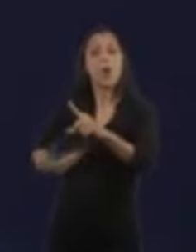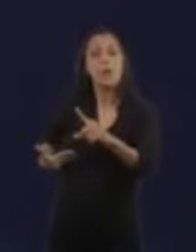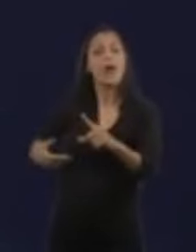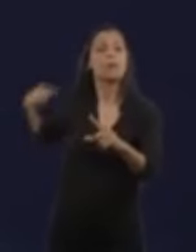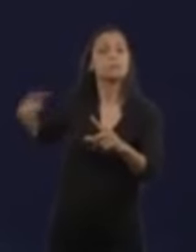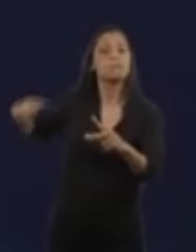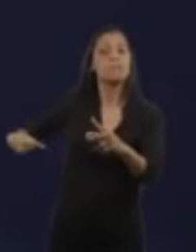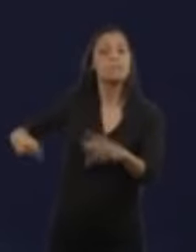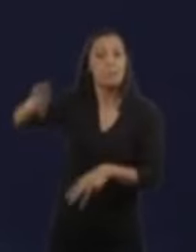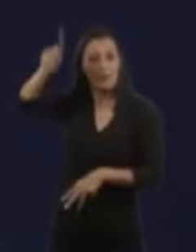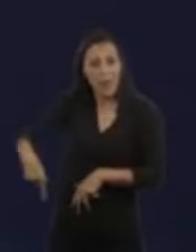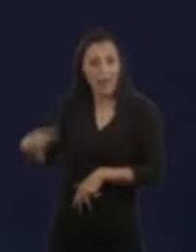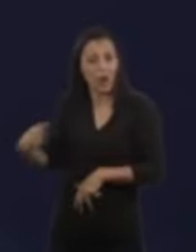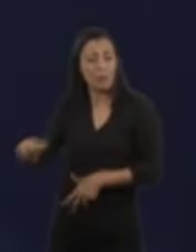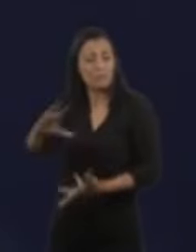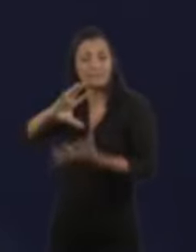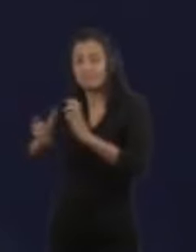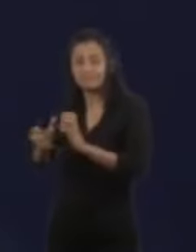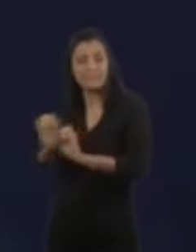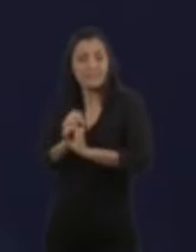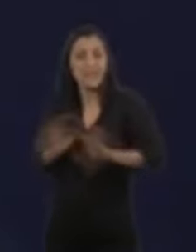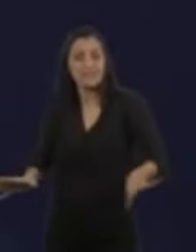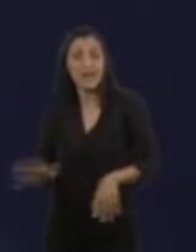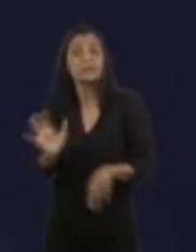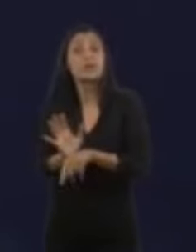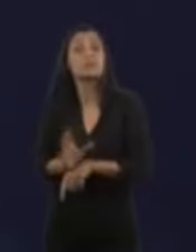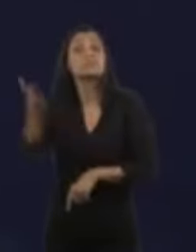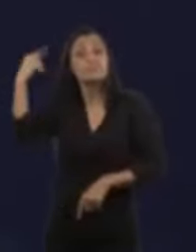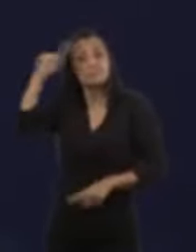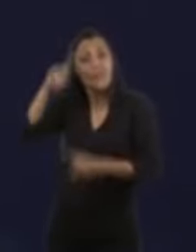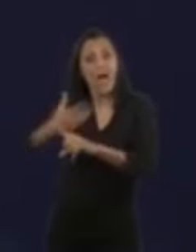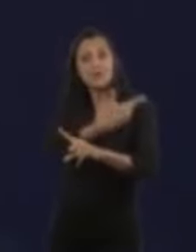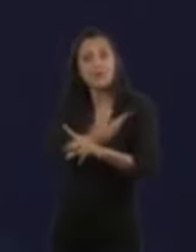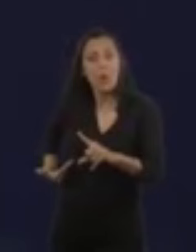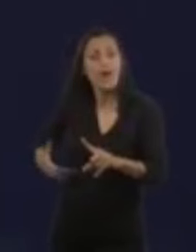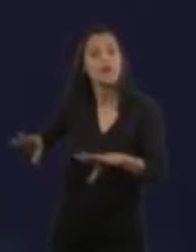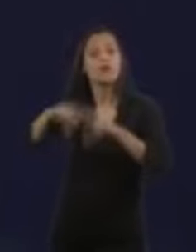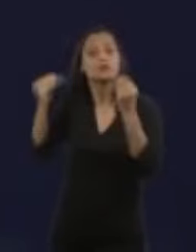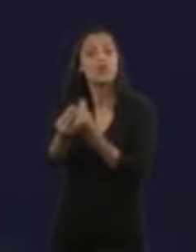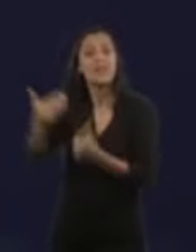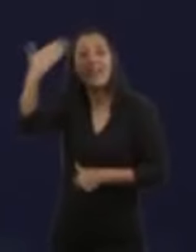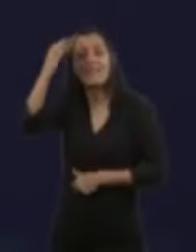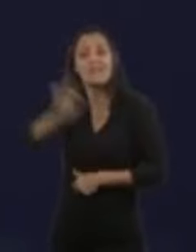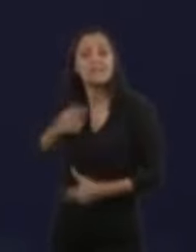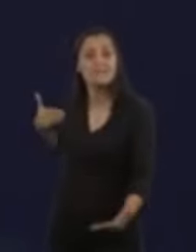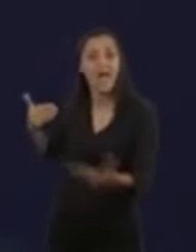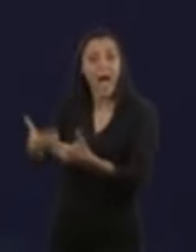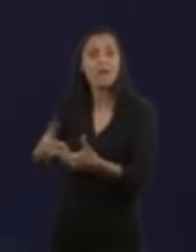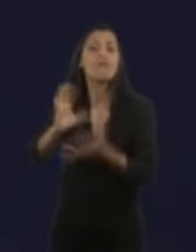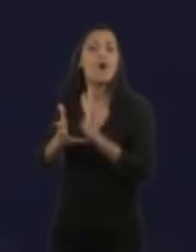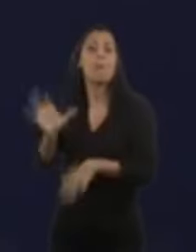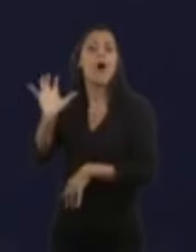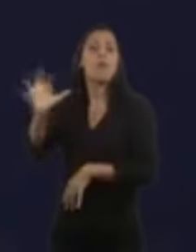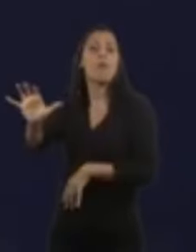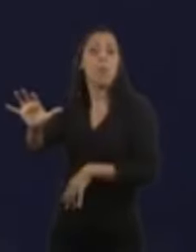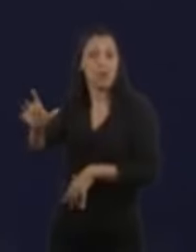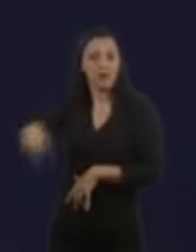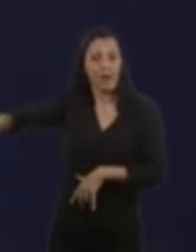miserables y lo único que hicieron fue burlarse de los jubilados durante 15 años y digo 15 porque